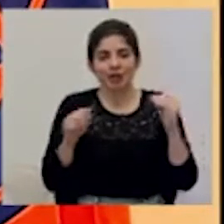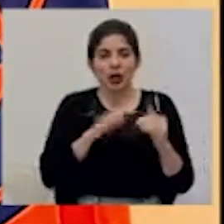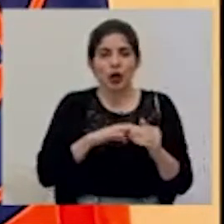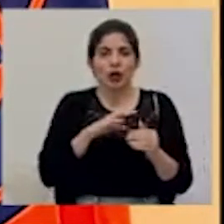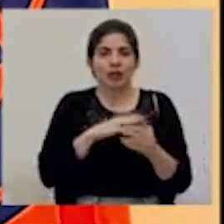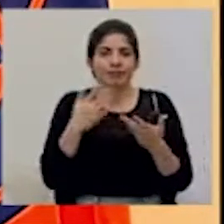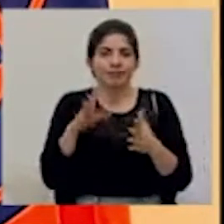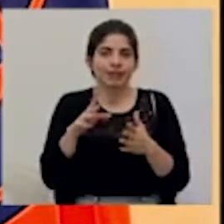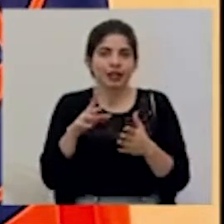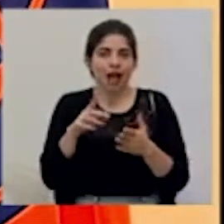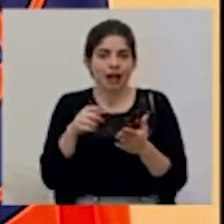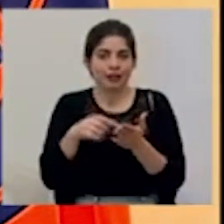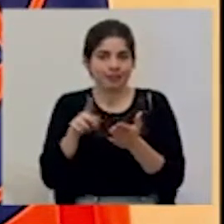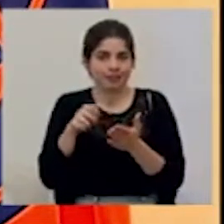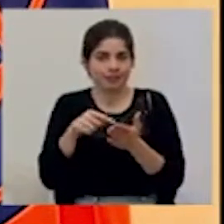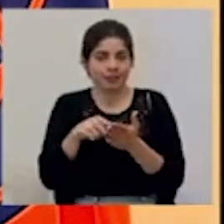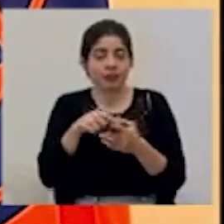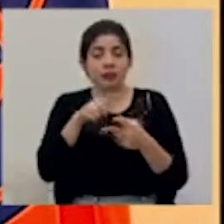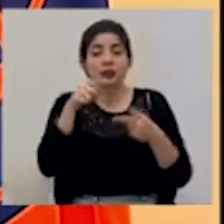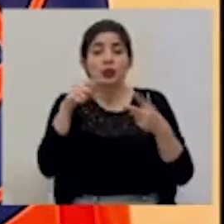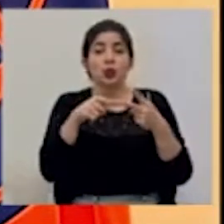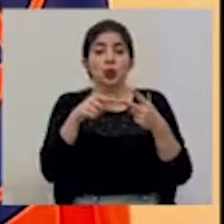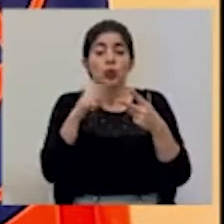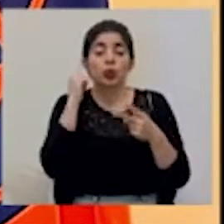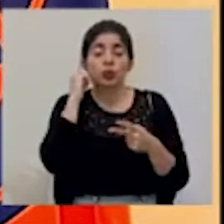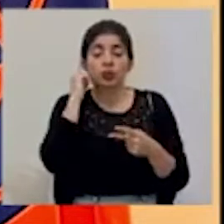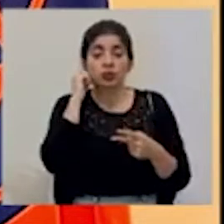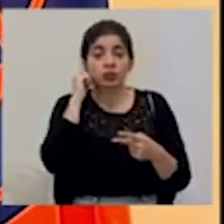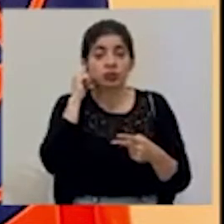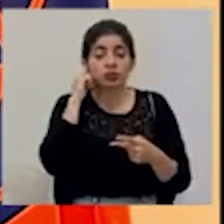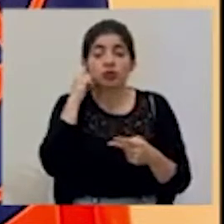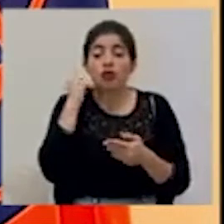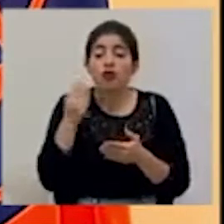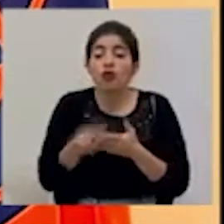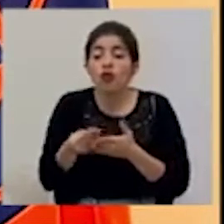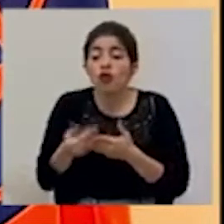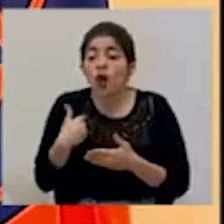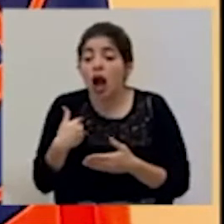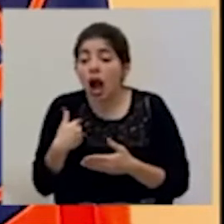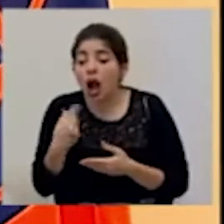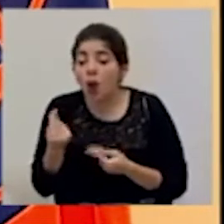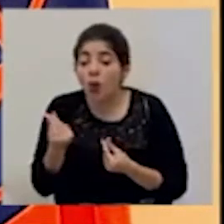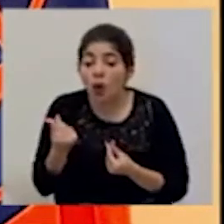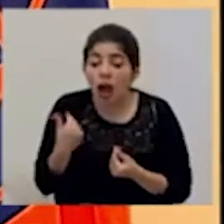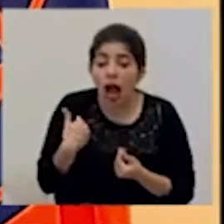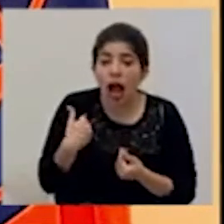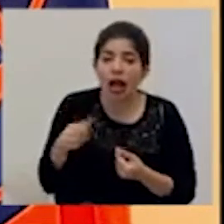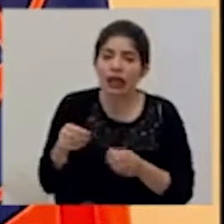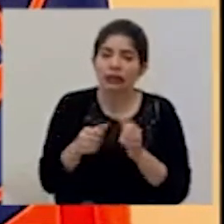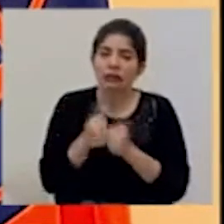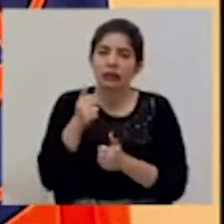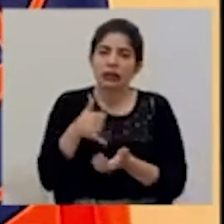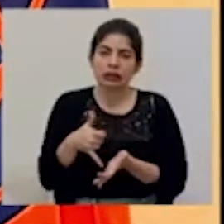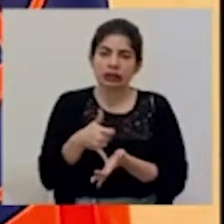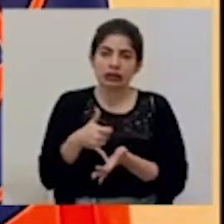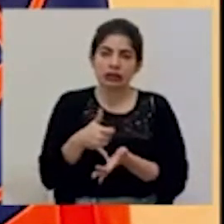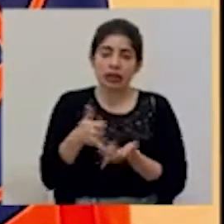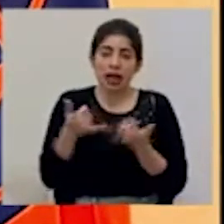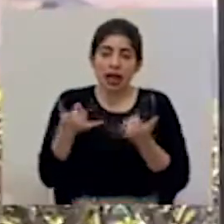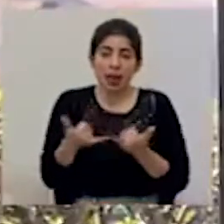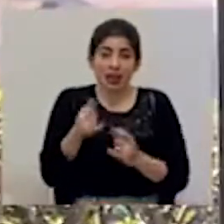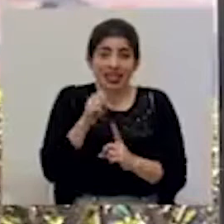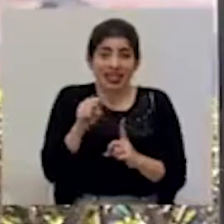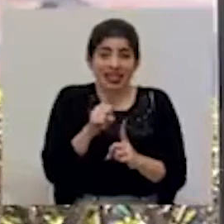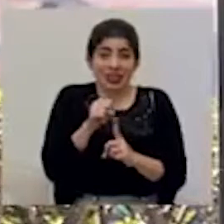ha cumplido. Dos, en términos de la disponibilidad de recursos, pues es la parte más crítica. Estamos en una